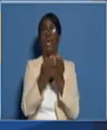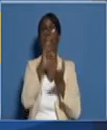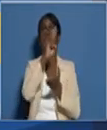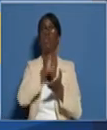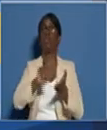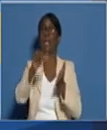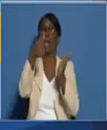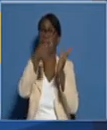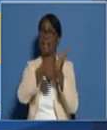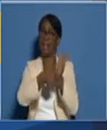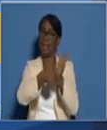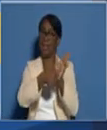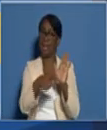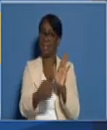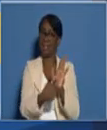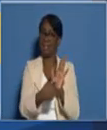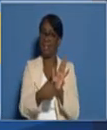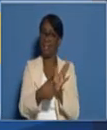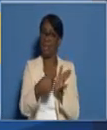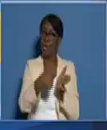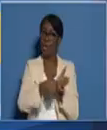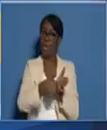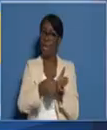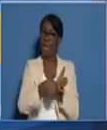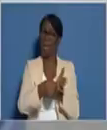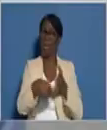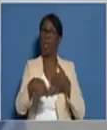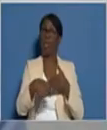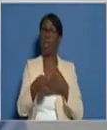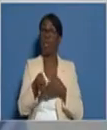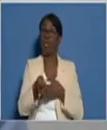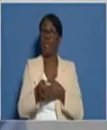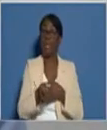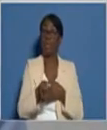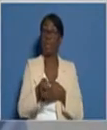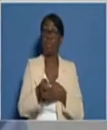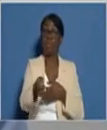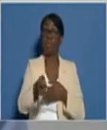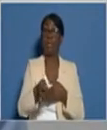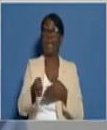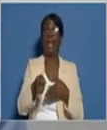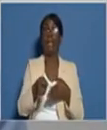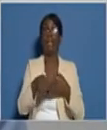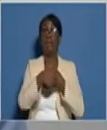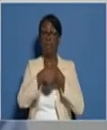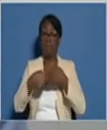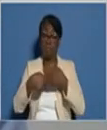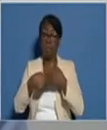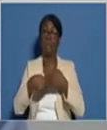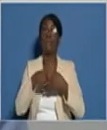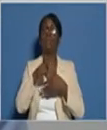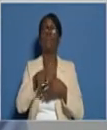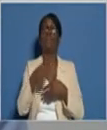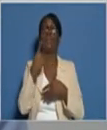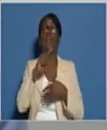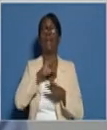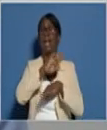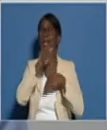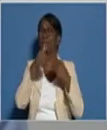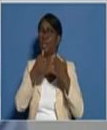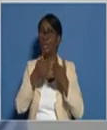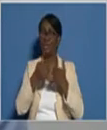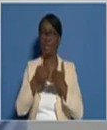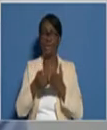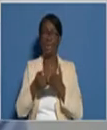la cédula de identidad personal como una tarjeta de débito, bancarizando así para todos los sectores